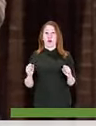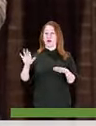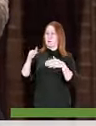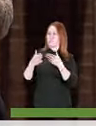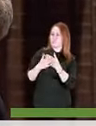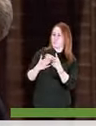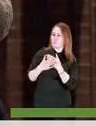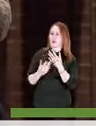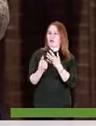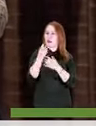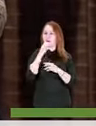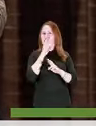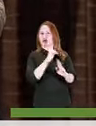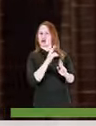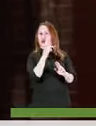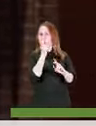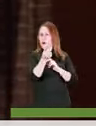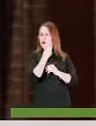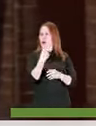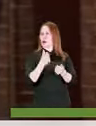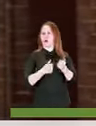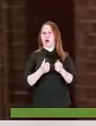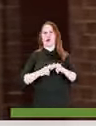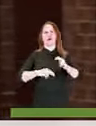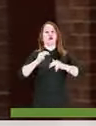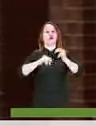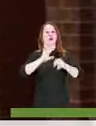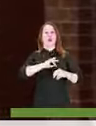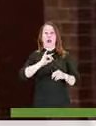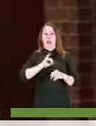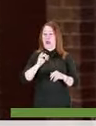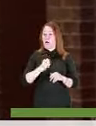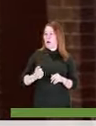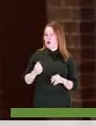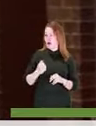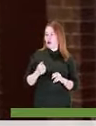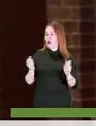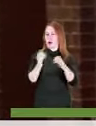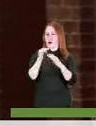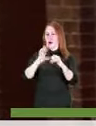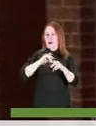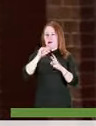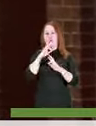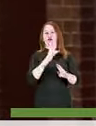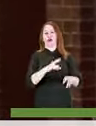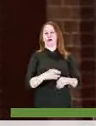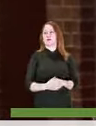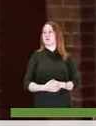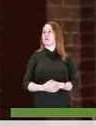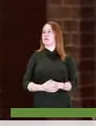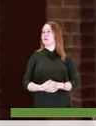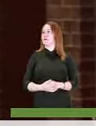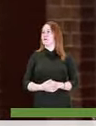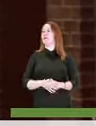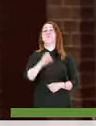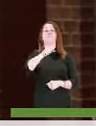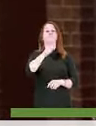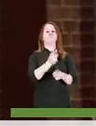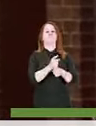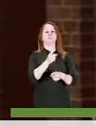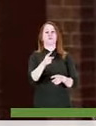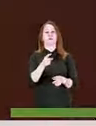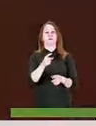que nos hizo falta responder sobre las obras de la Avenida Cali, entonces para que no dejemos esa pregunta a la mitad, por favor. Sí, efectivamente,